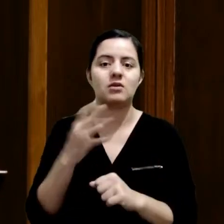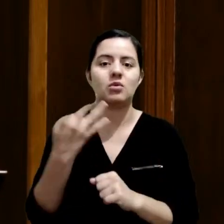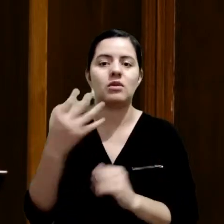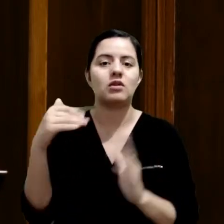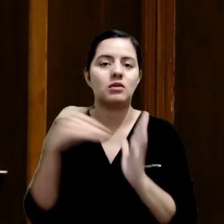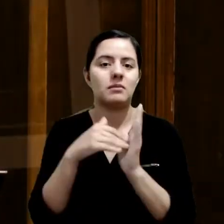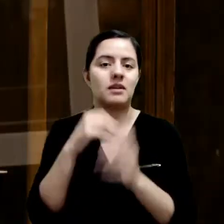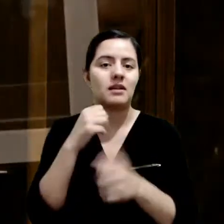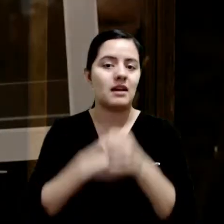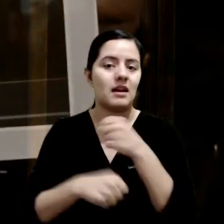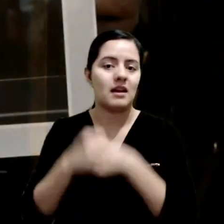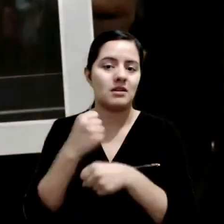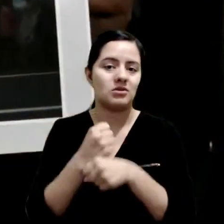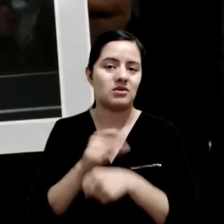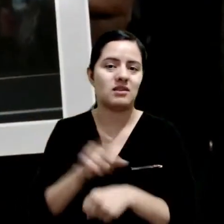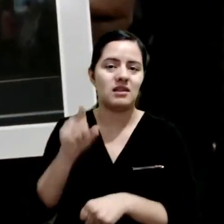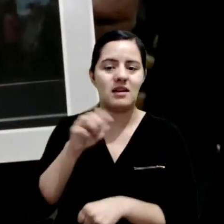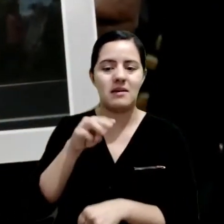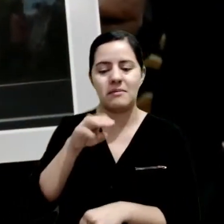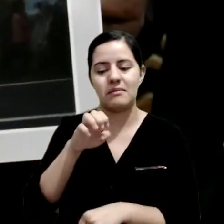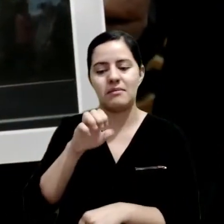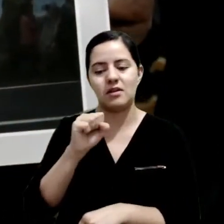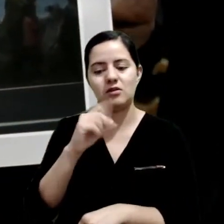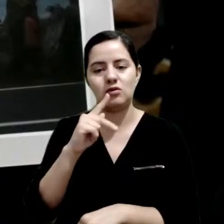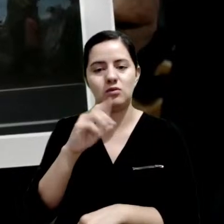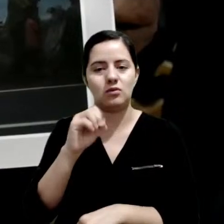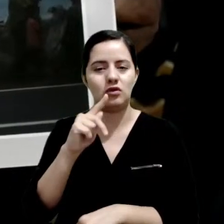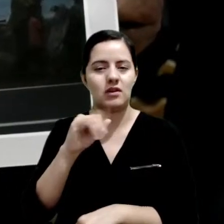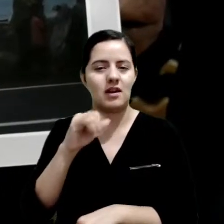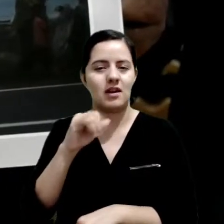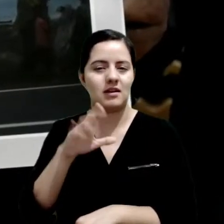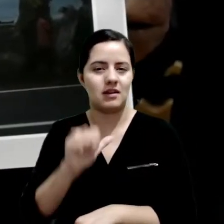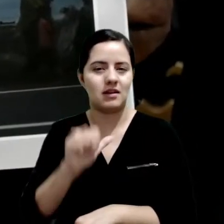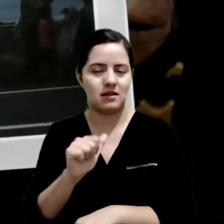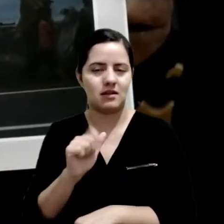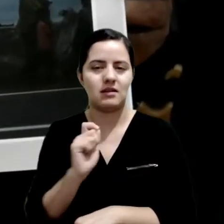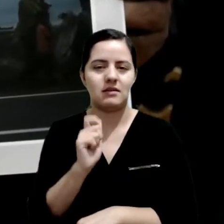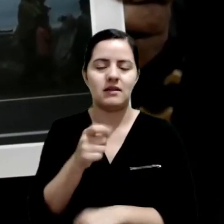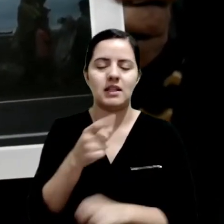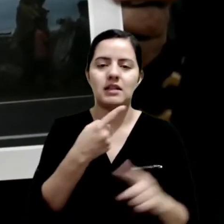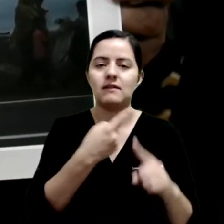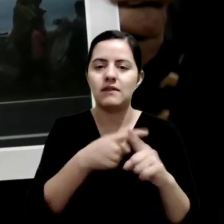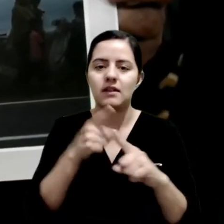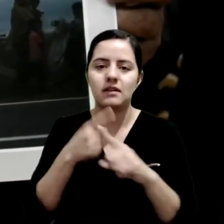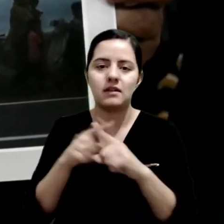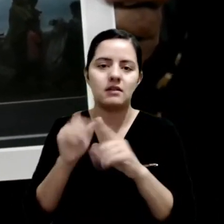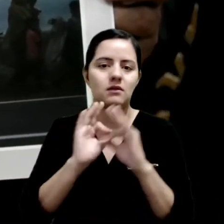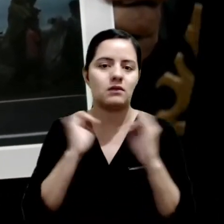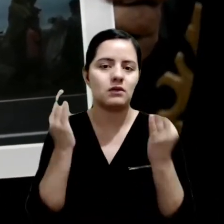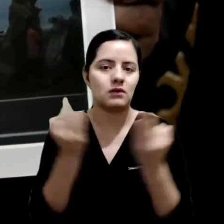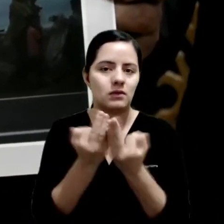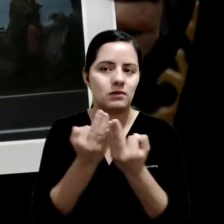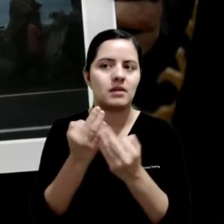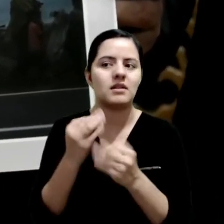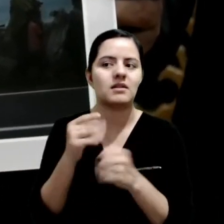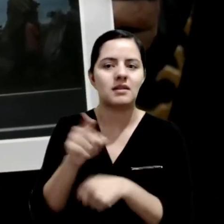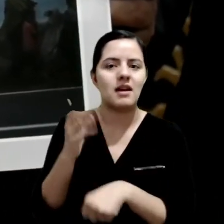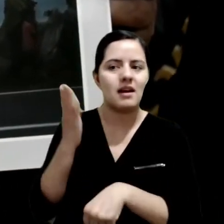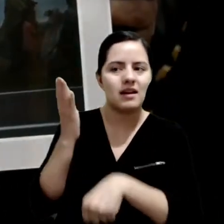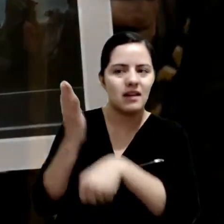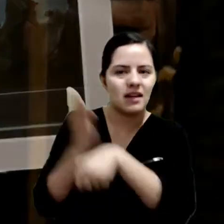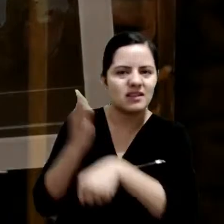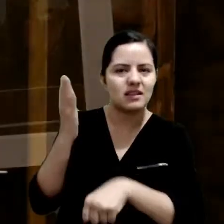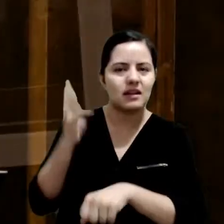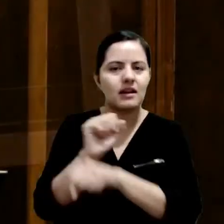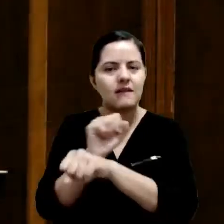años en Mesopotamia trataban en gran parte sobre las distintas formas y procedimientos para castigar a